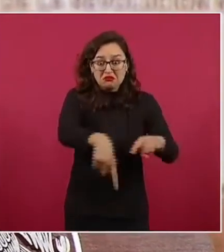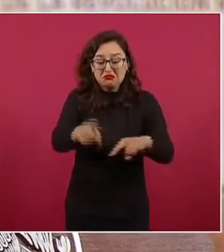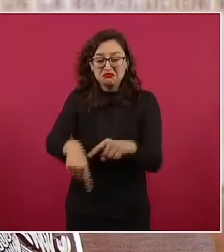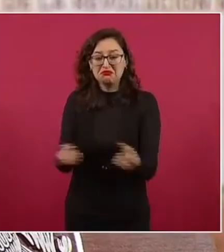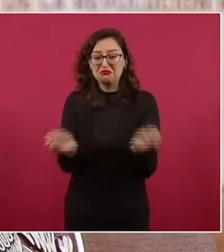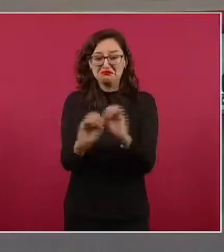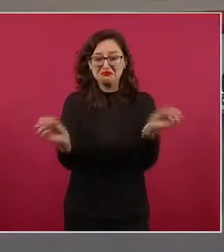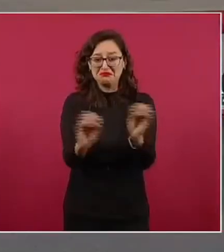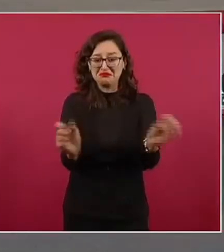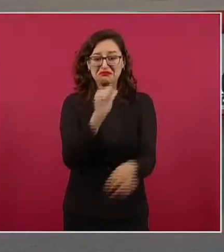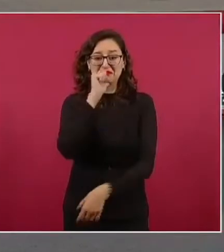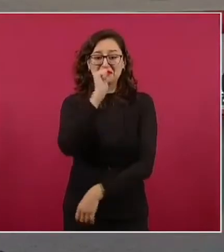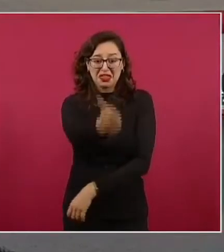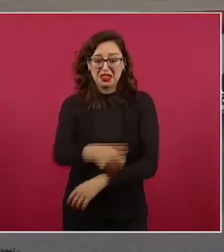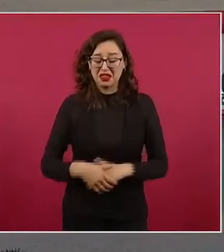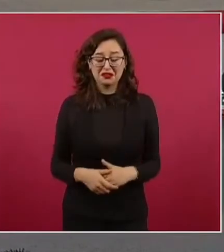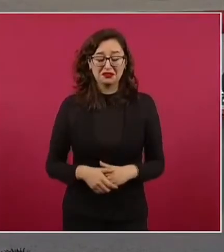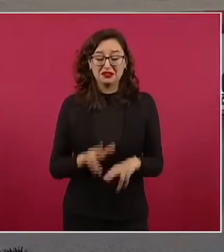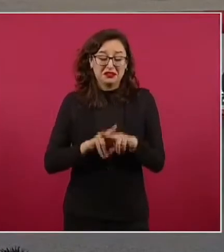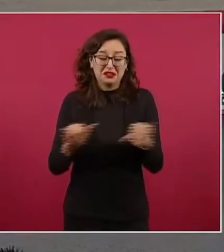A ninguno, a nadie.